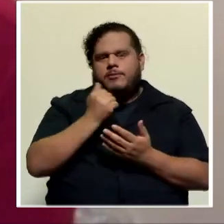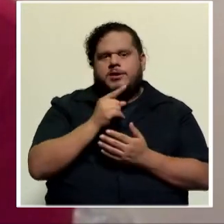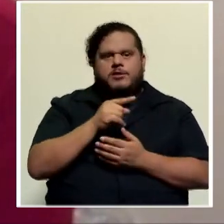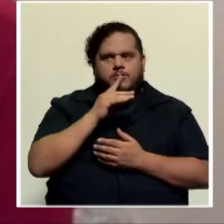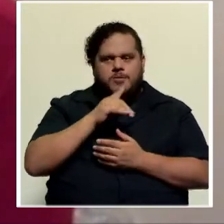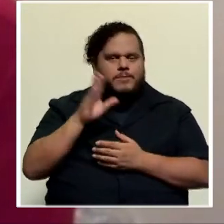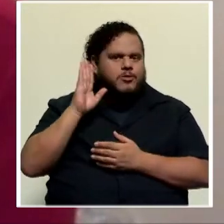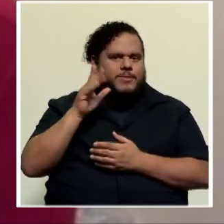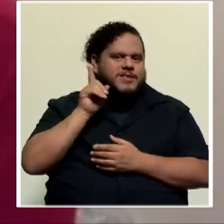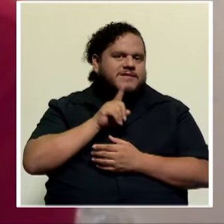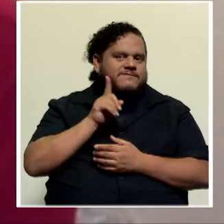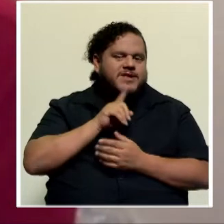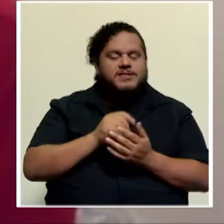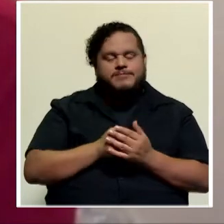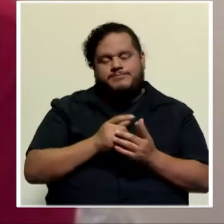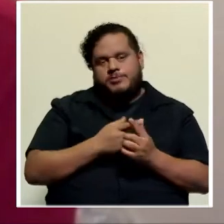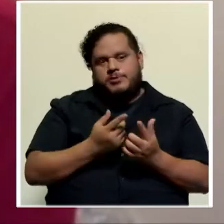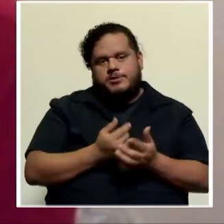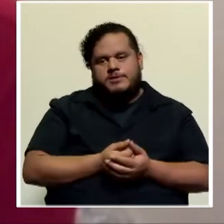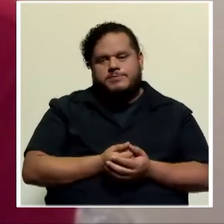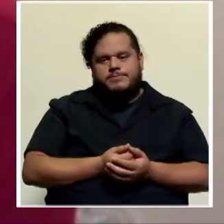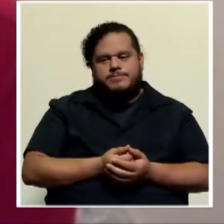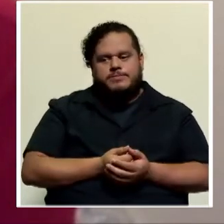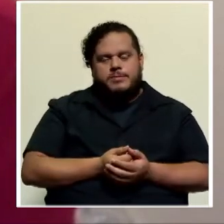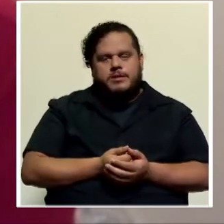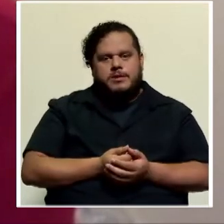promesa falsa. Entonces,